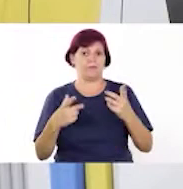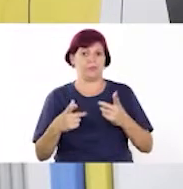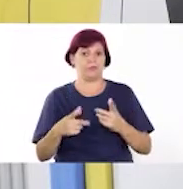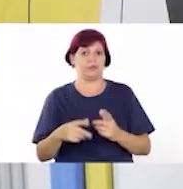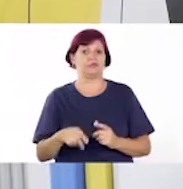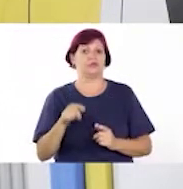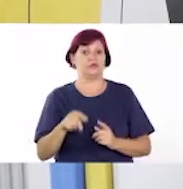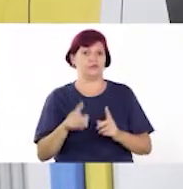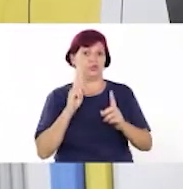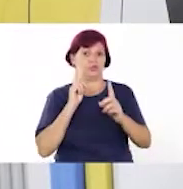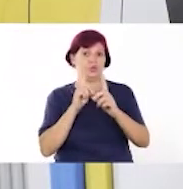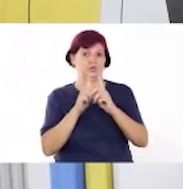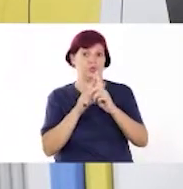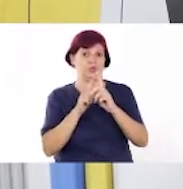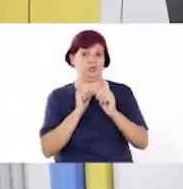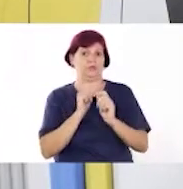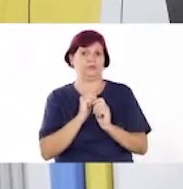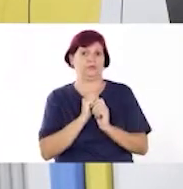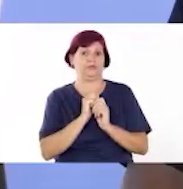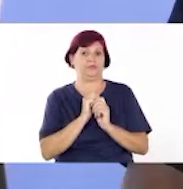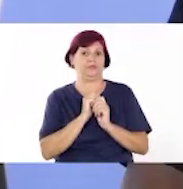cumplimiento a estos objetivos.